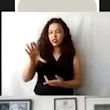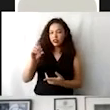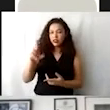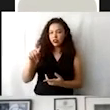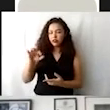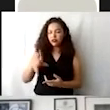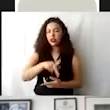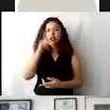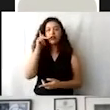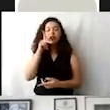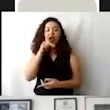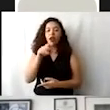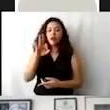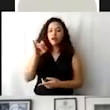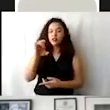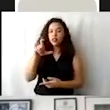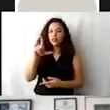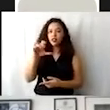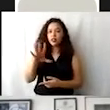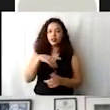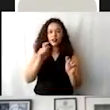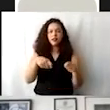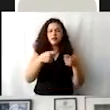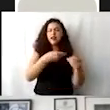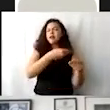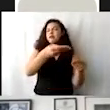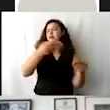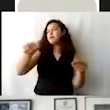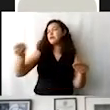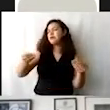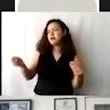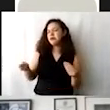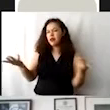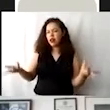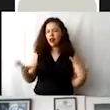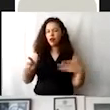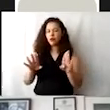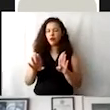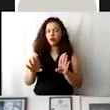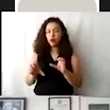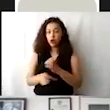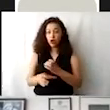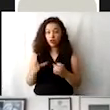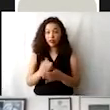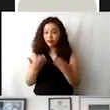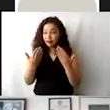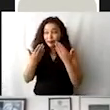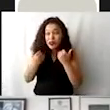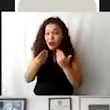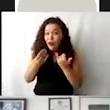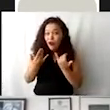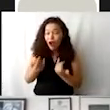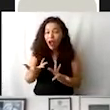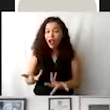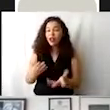comprobantes fiscales por operaciones inexistentes, donde no hay